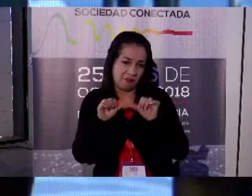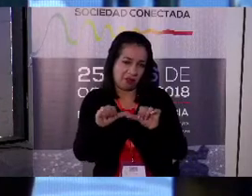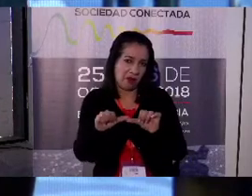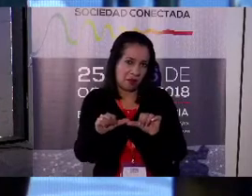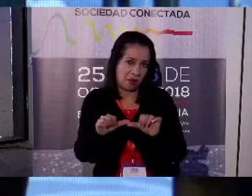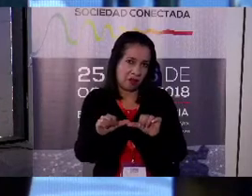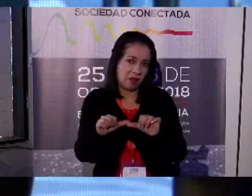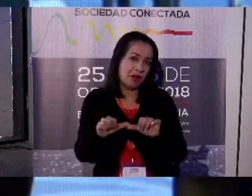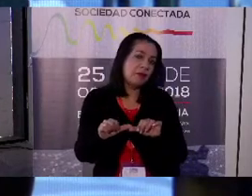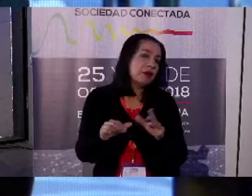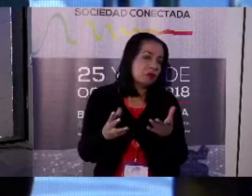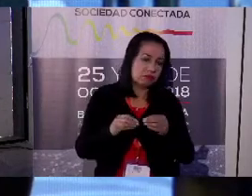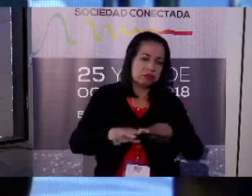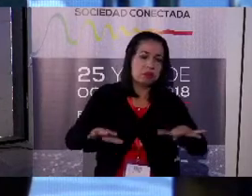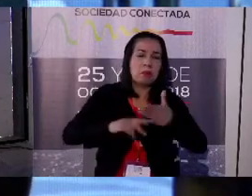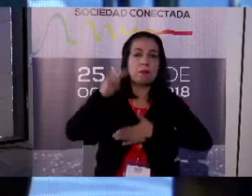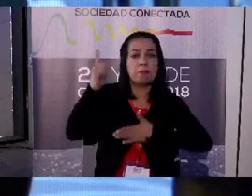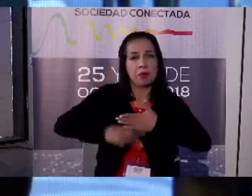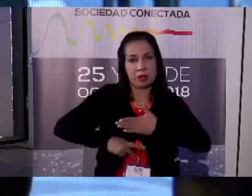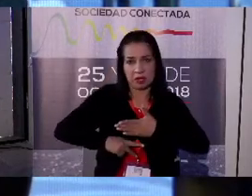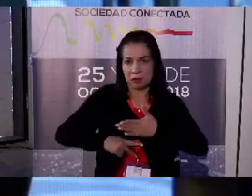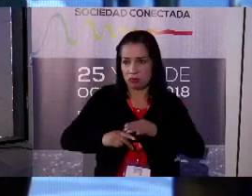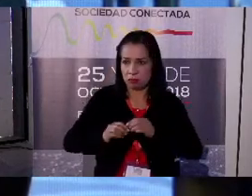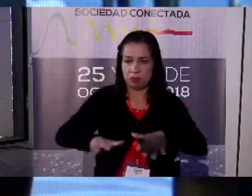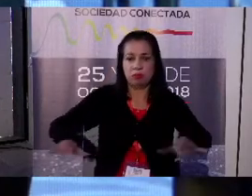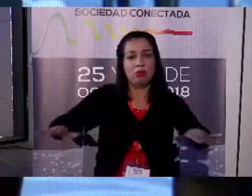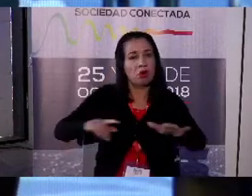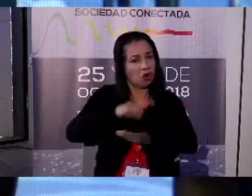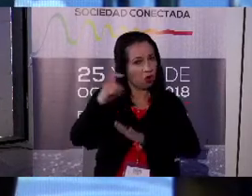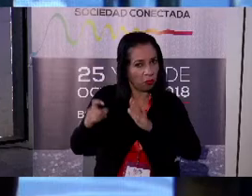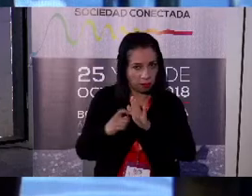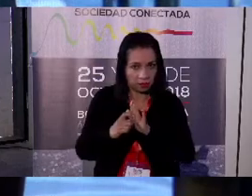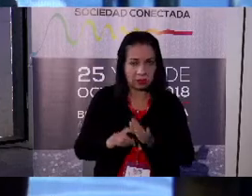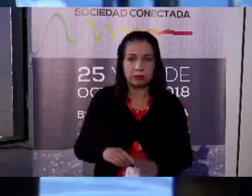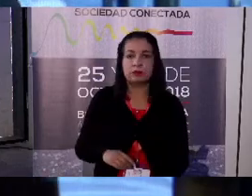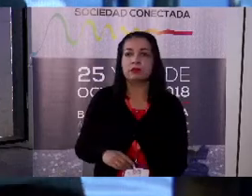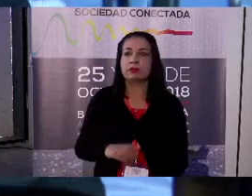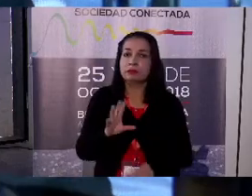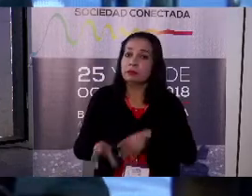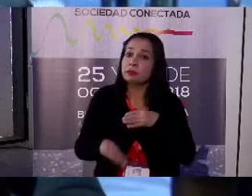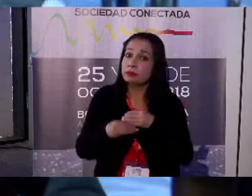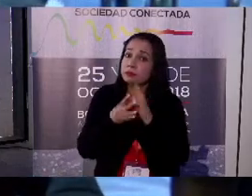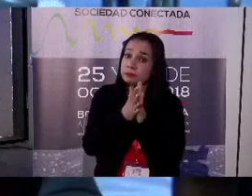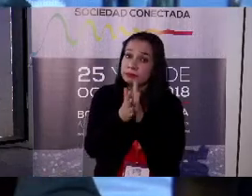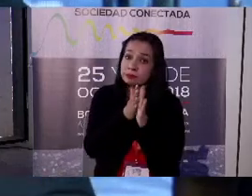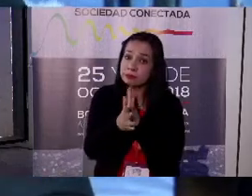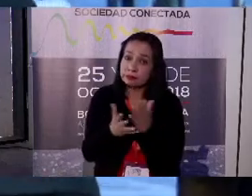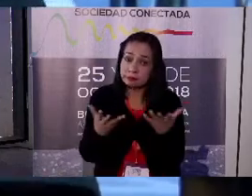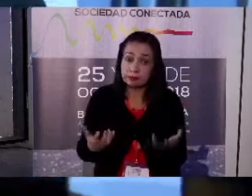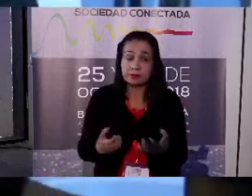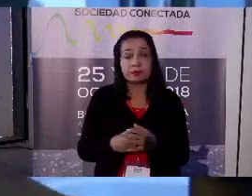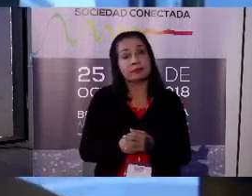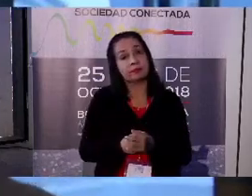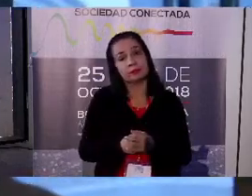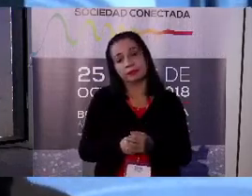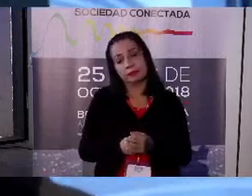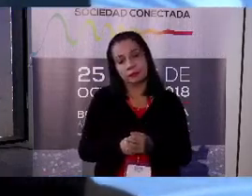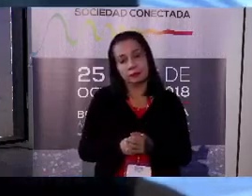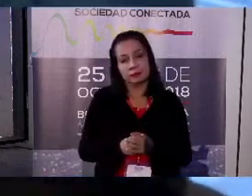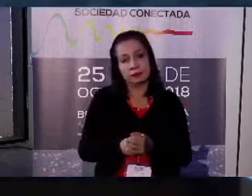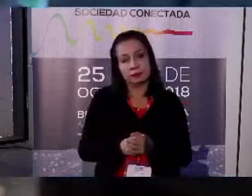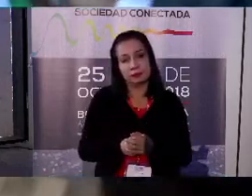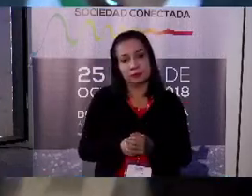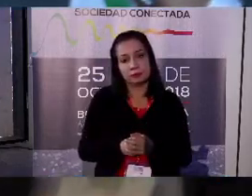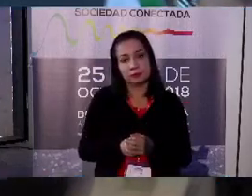llevadas LTE casi todos sus proyectos han sido completados con redes Lt alguien más que quiera agregar este punto